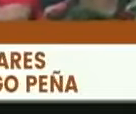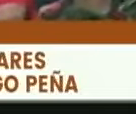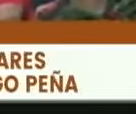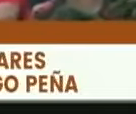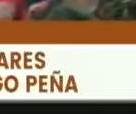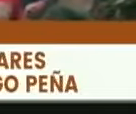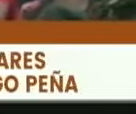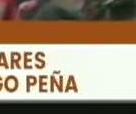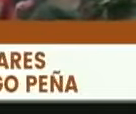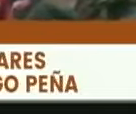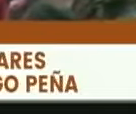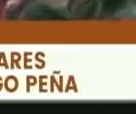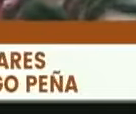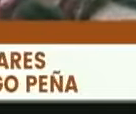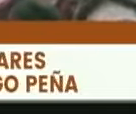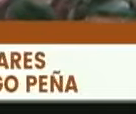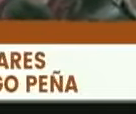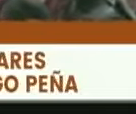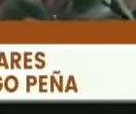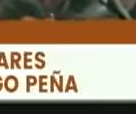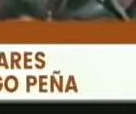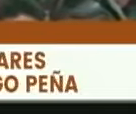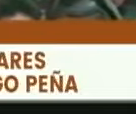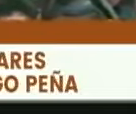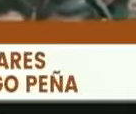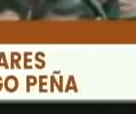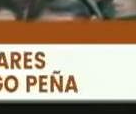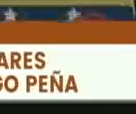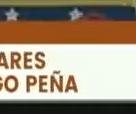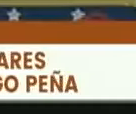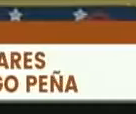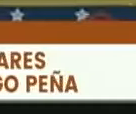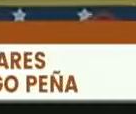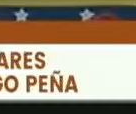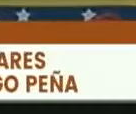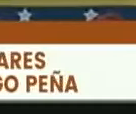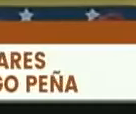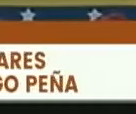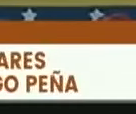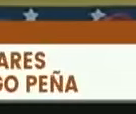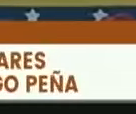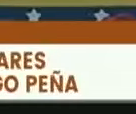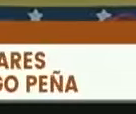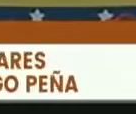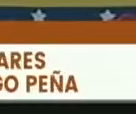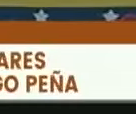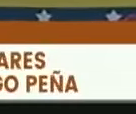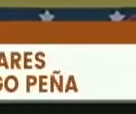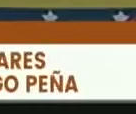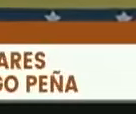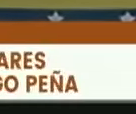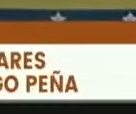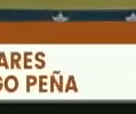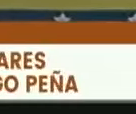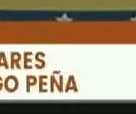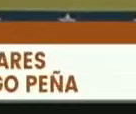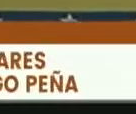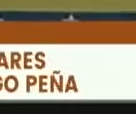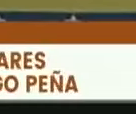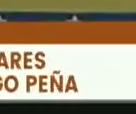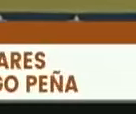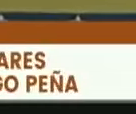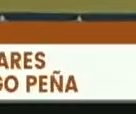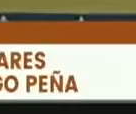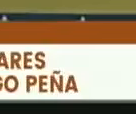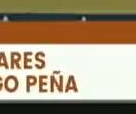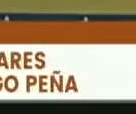de nuestros municipios que estuvieron en manos de la oposición con el objetivo de destruirlo. Hemos venido recuperando este Estado